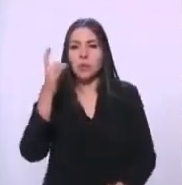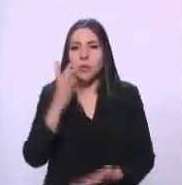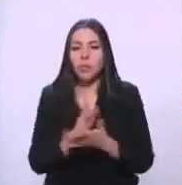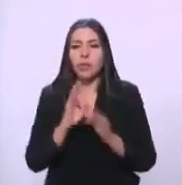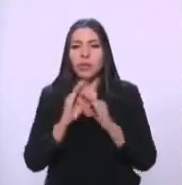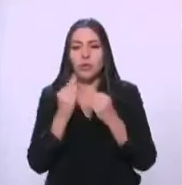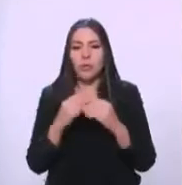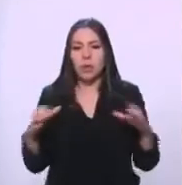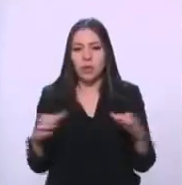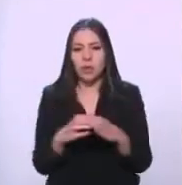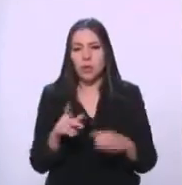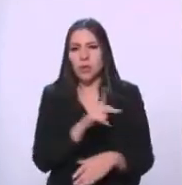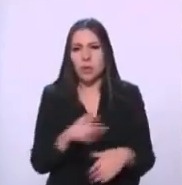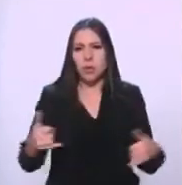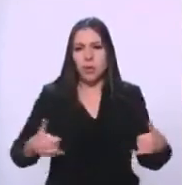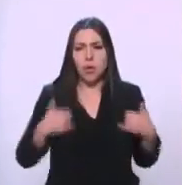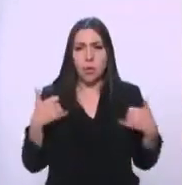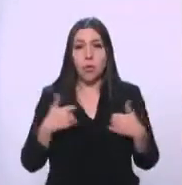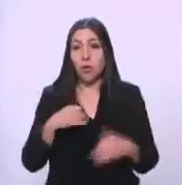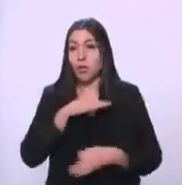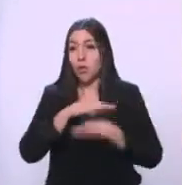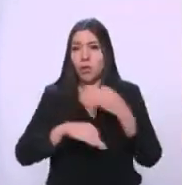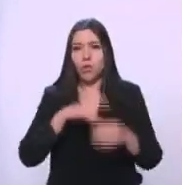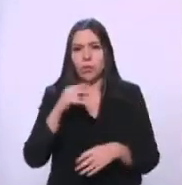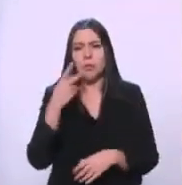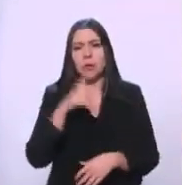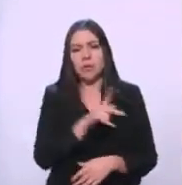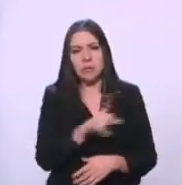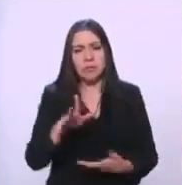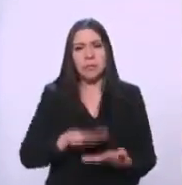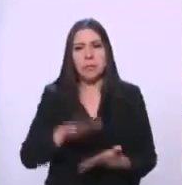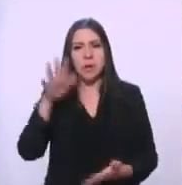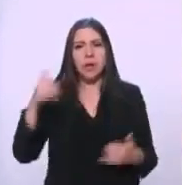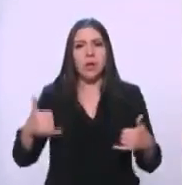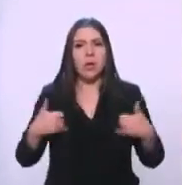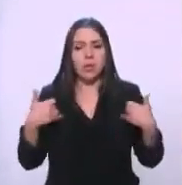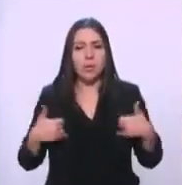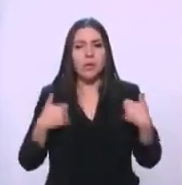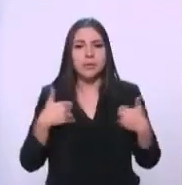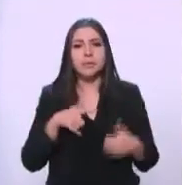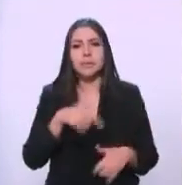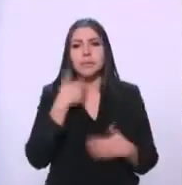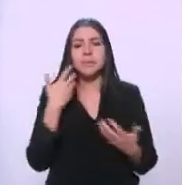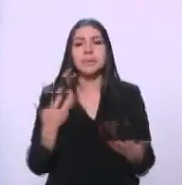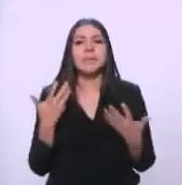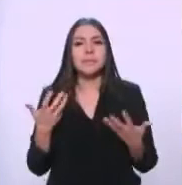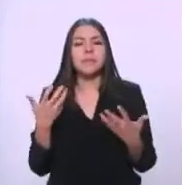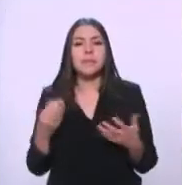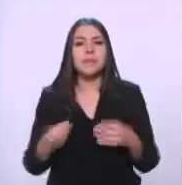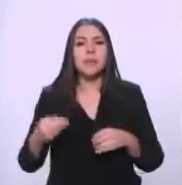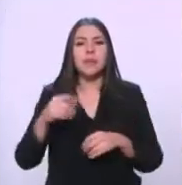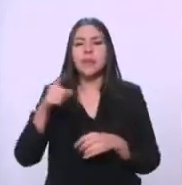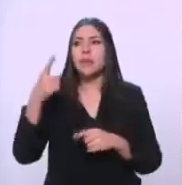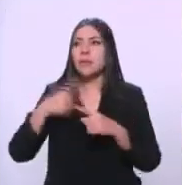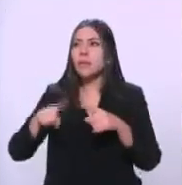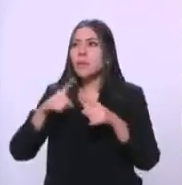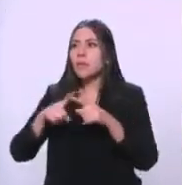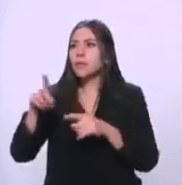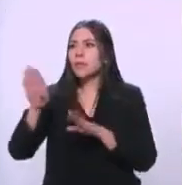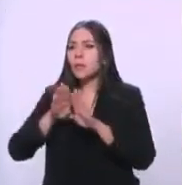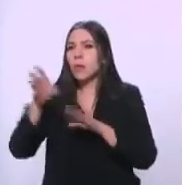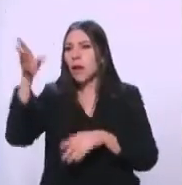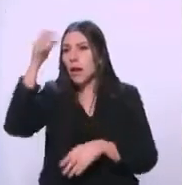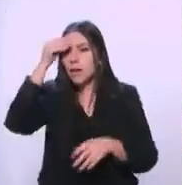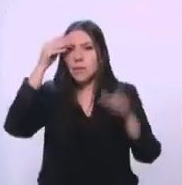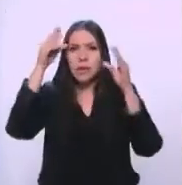gente joven, no todos, pero en su mayoría es gente joven, y están intentando articular de lo aprendido, siendo un